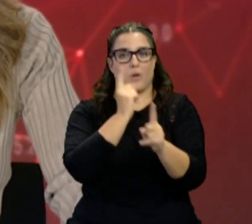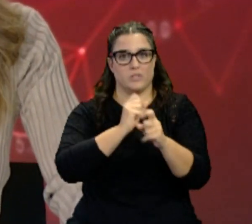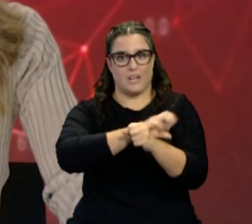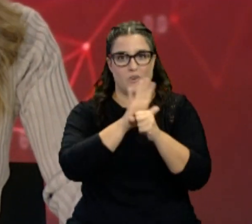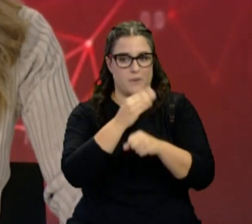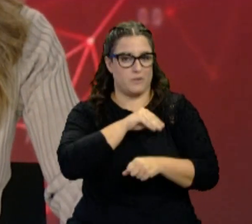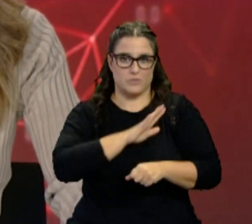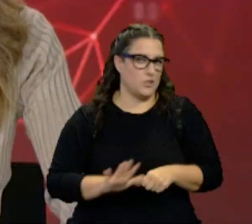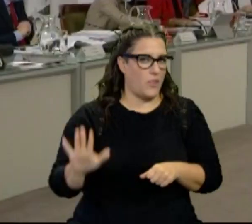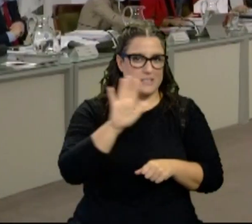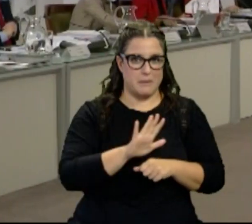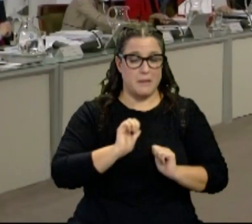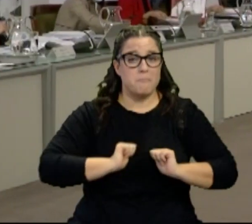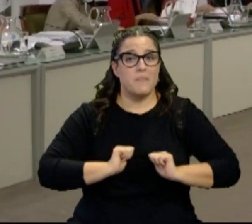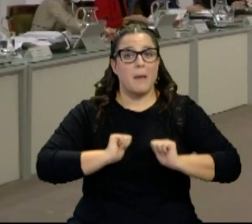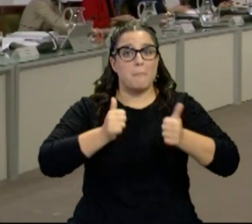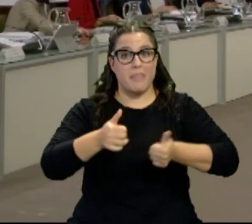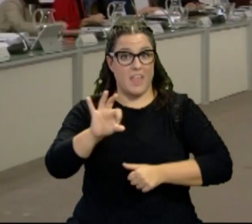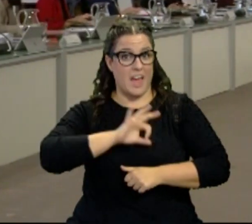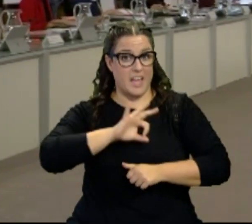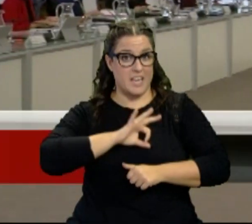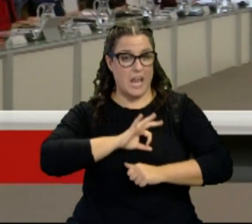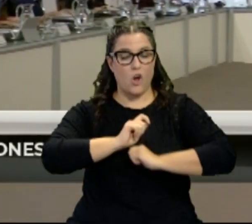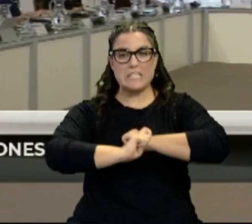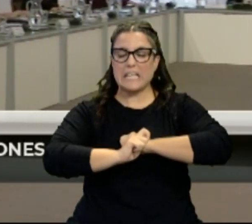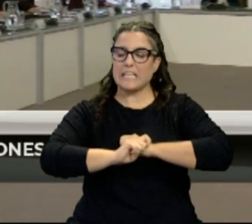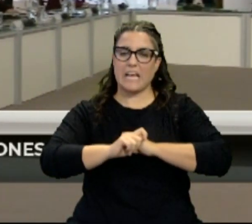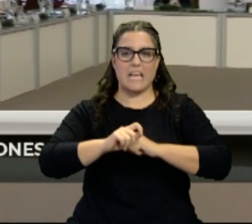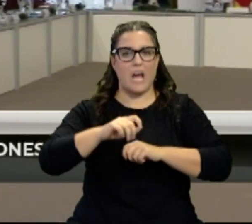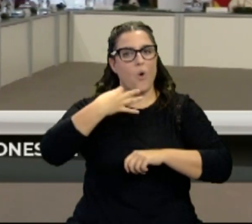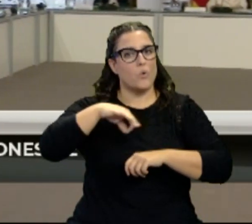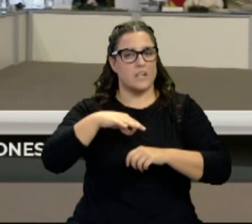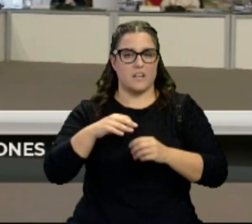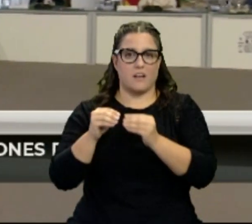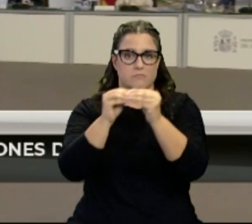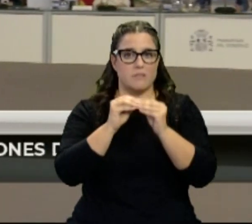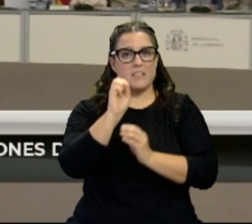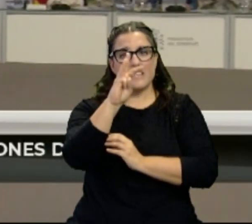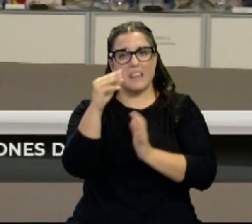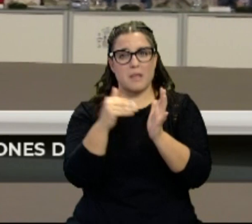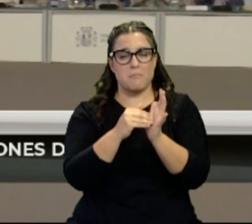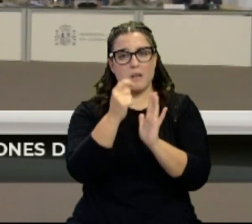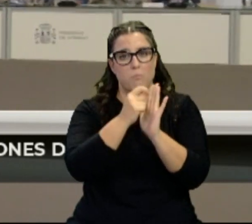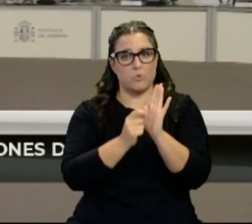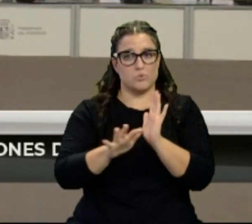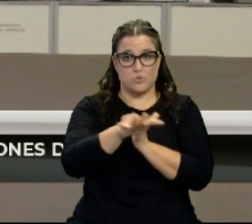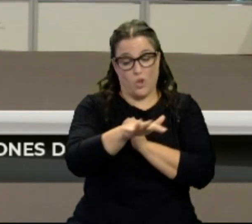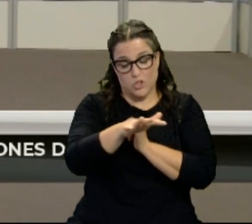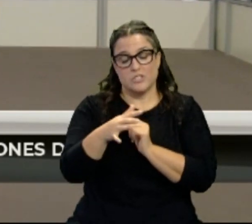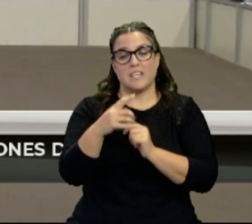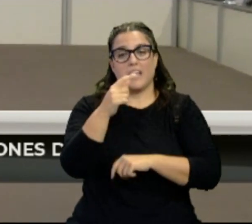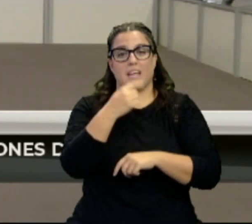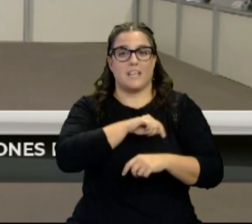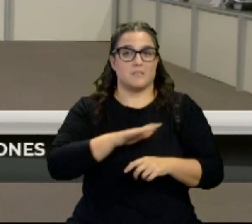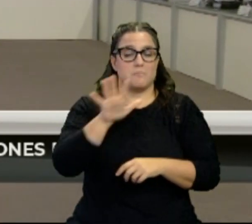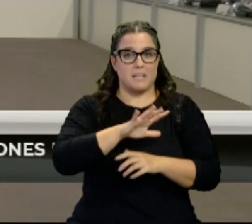toda España. La campaña arrancará en enero, habrá una estrategia única de vacunación con 13.000 puntos en todo el país que asumirán los centros de salud. El Gobierno prevé